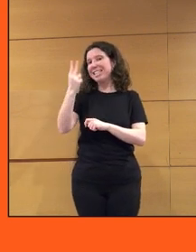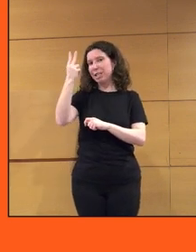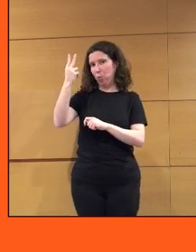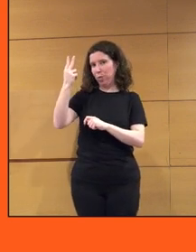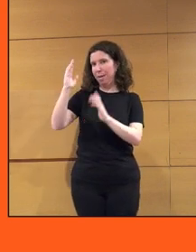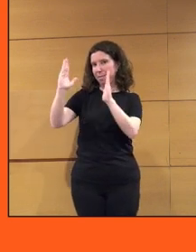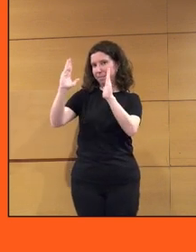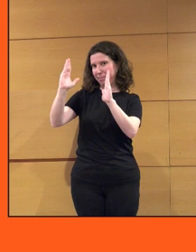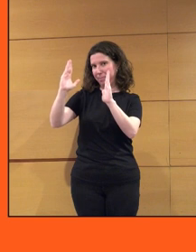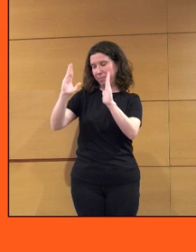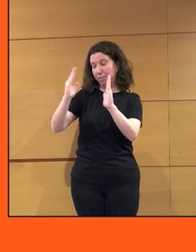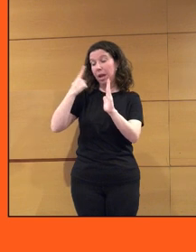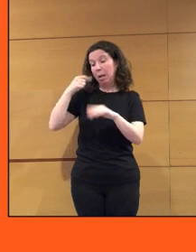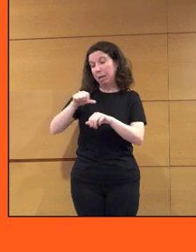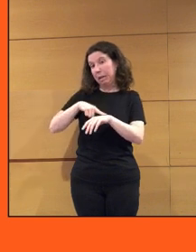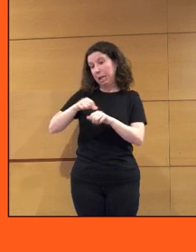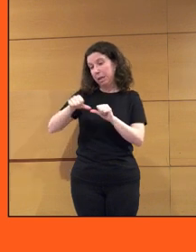dirá.